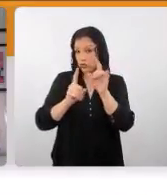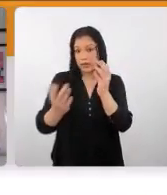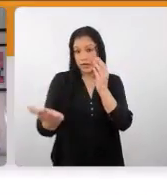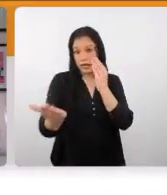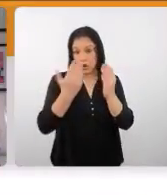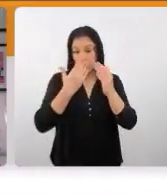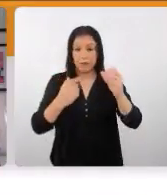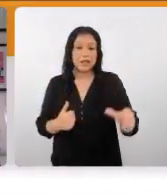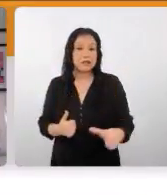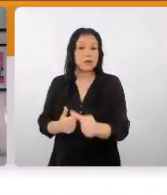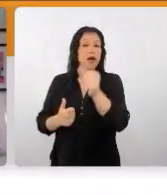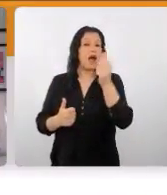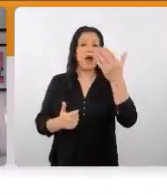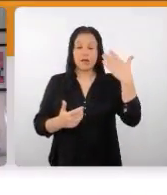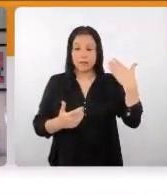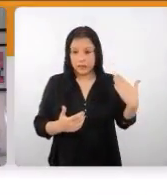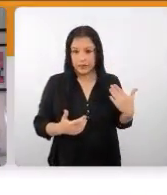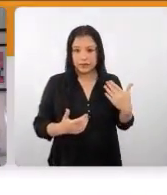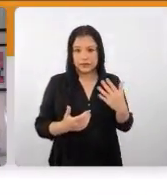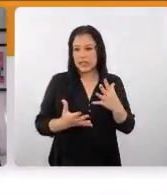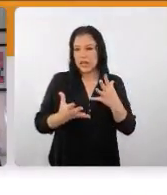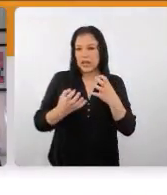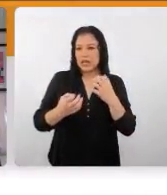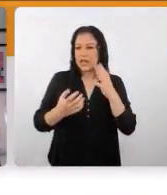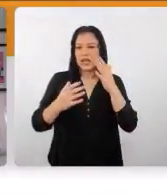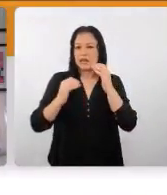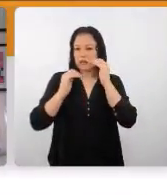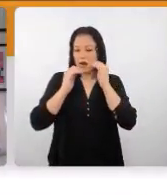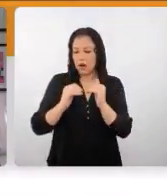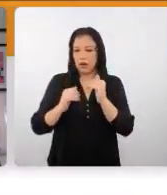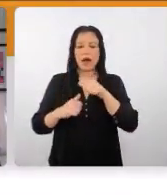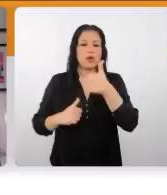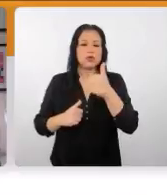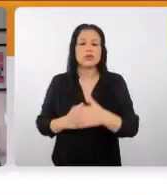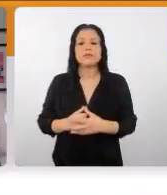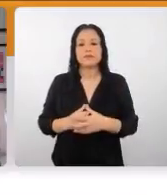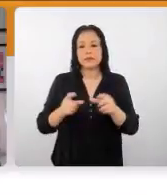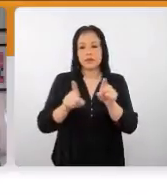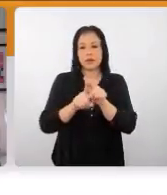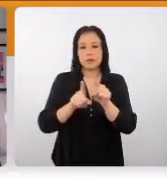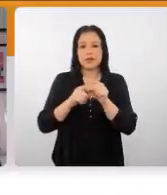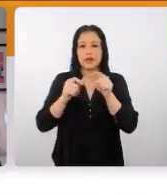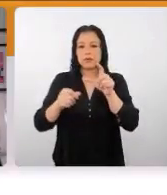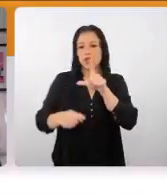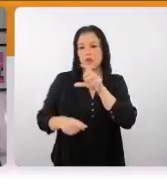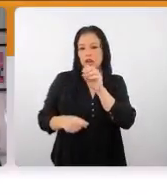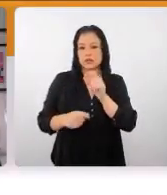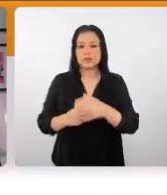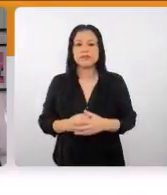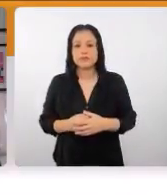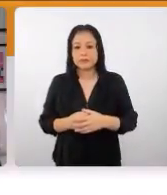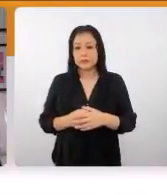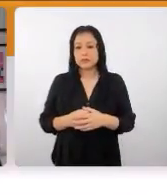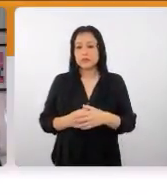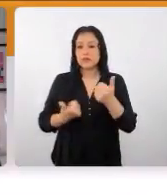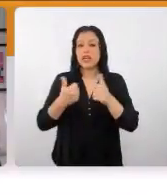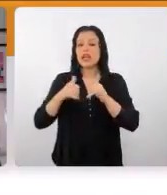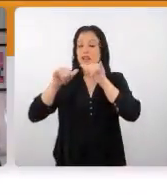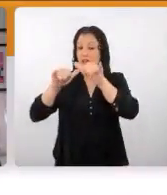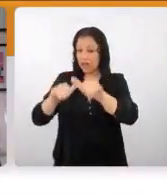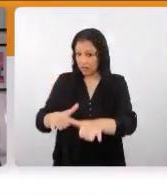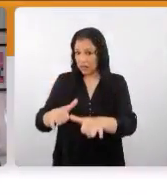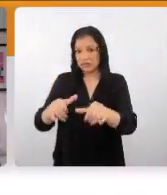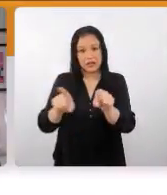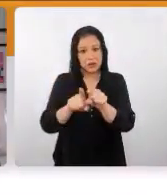del que viajaba antes, tiende a irse hacia arriba. También tenemos la presencia de lodge en este caso. La estadía se mantiene, estamos hablando